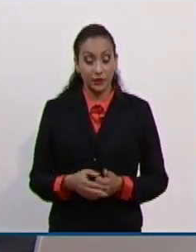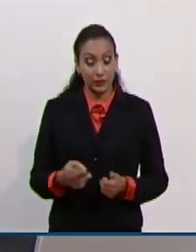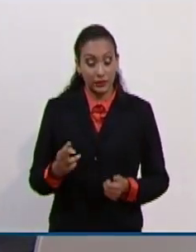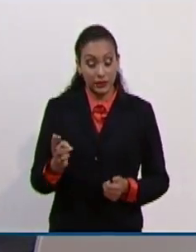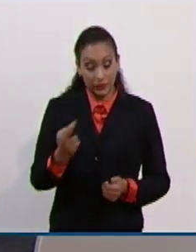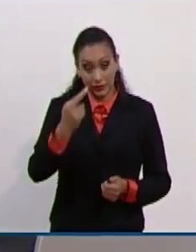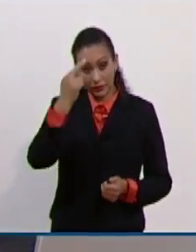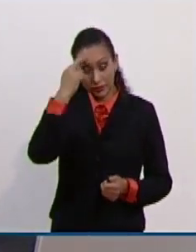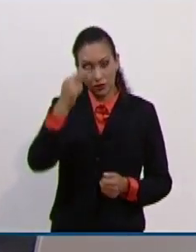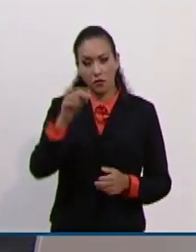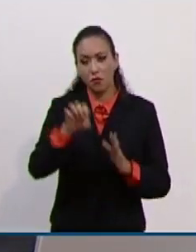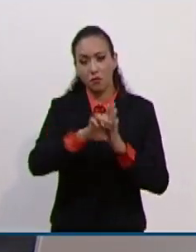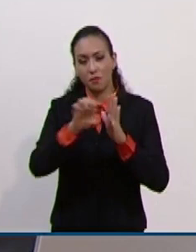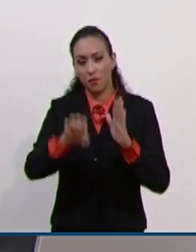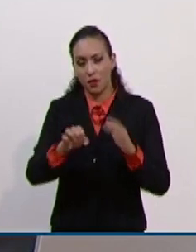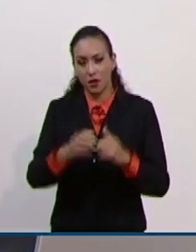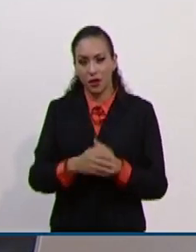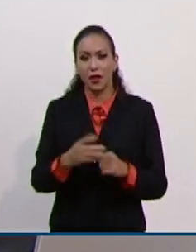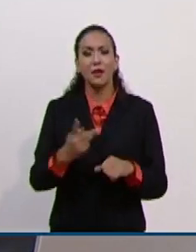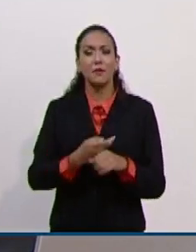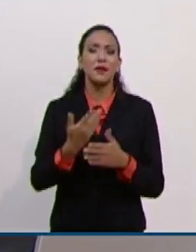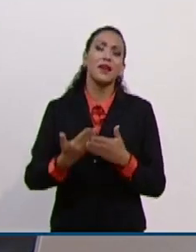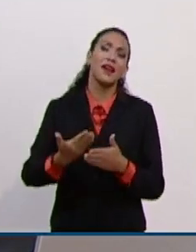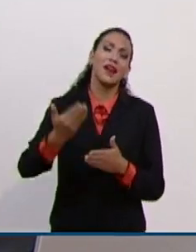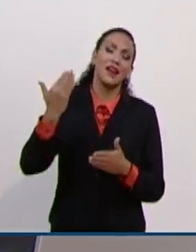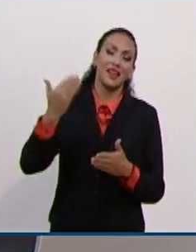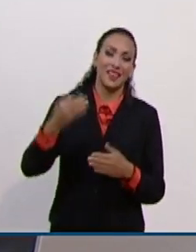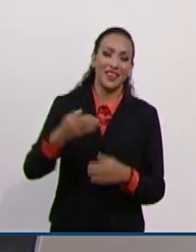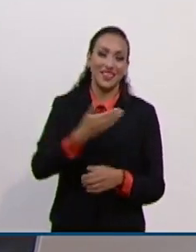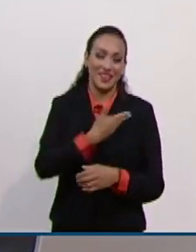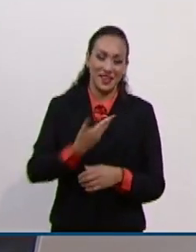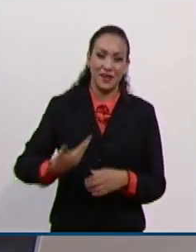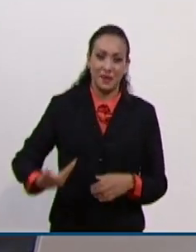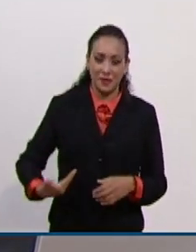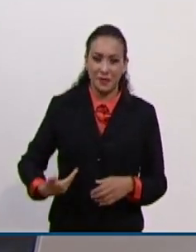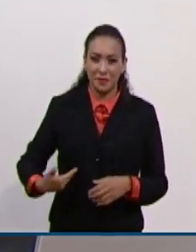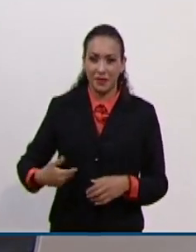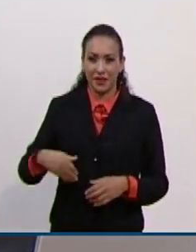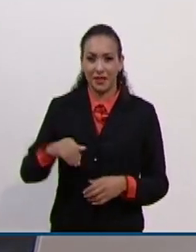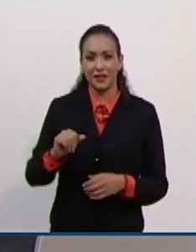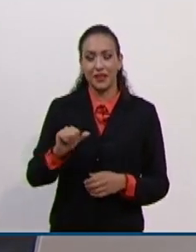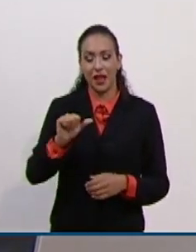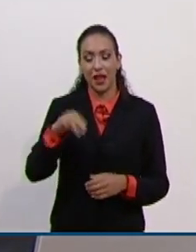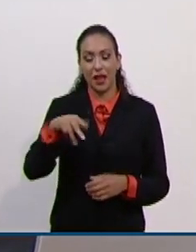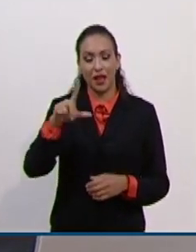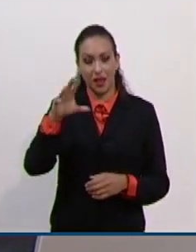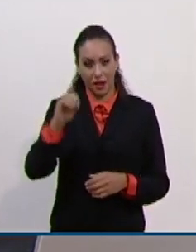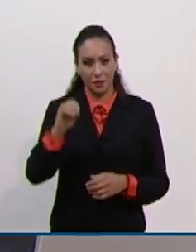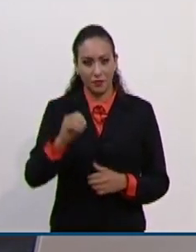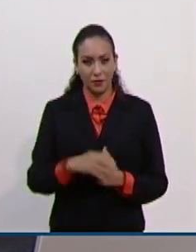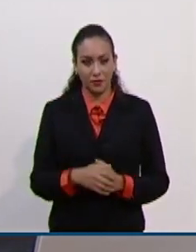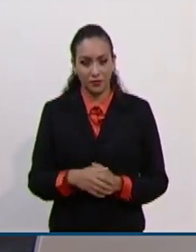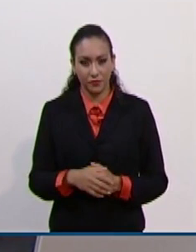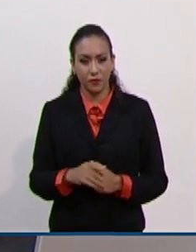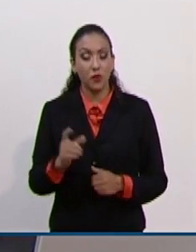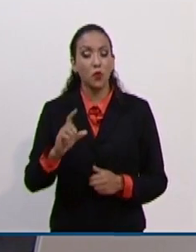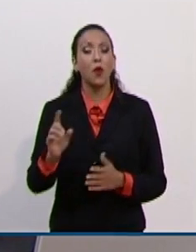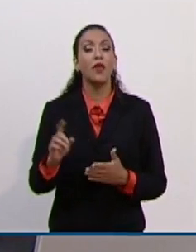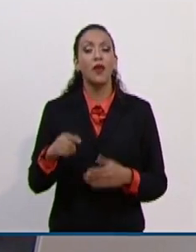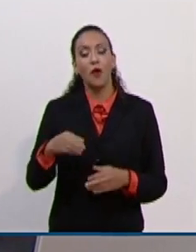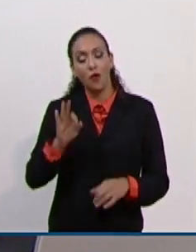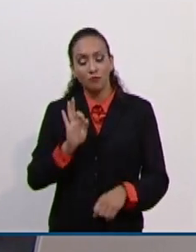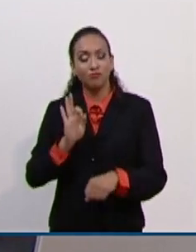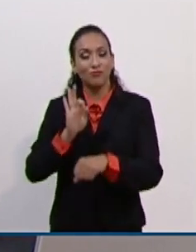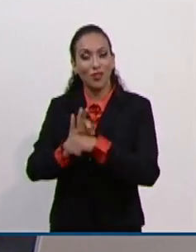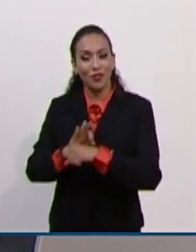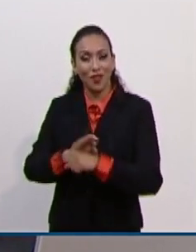Recordemos el caso del desafuero del hoy presidente de la República, Andrés Manuel López Obrador. En